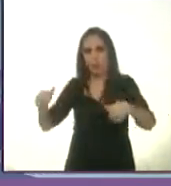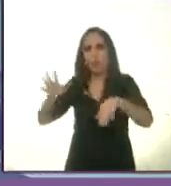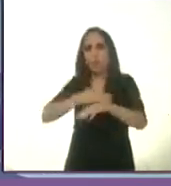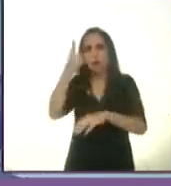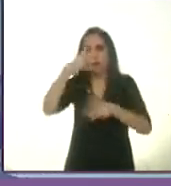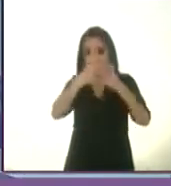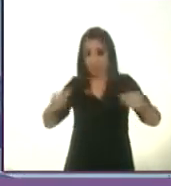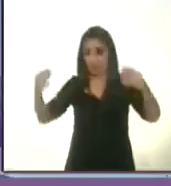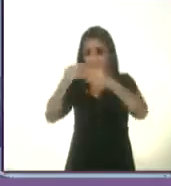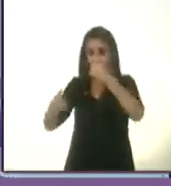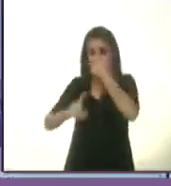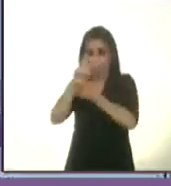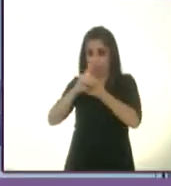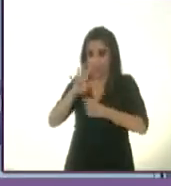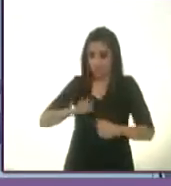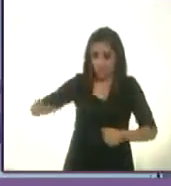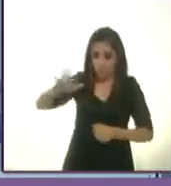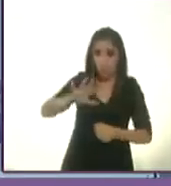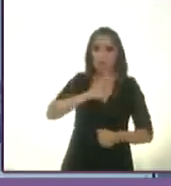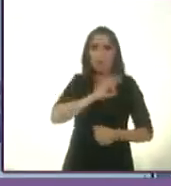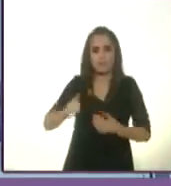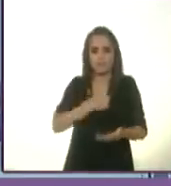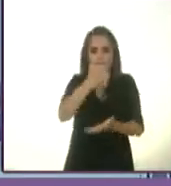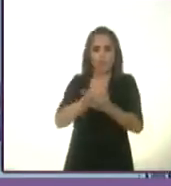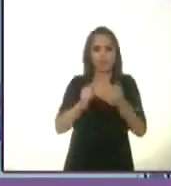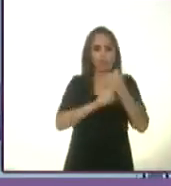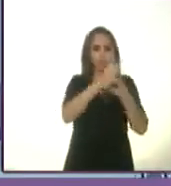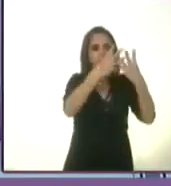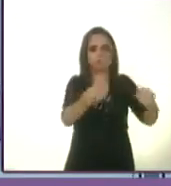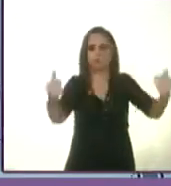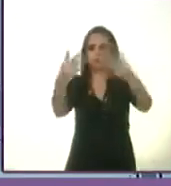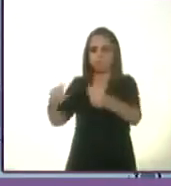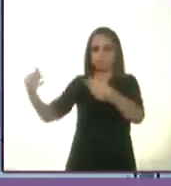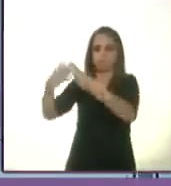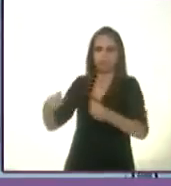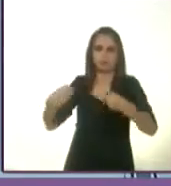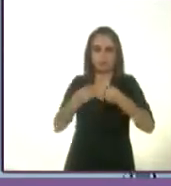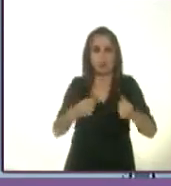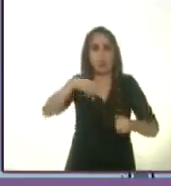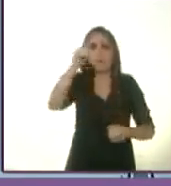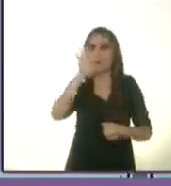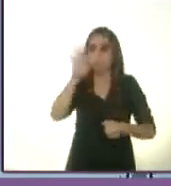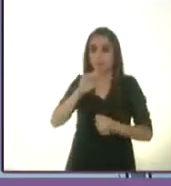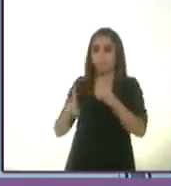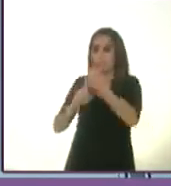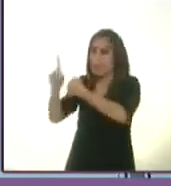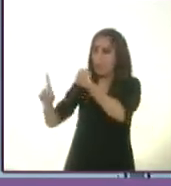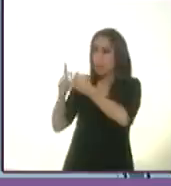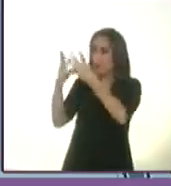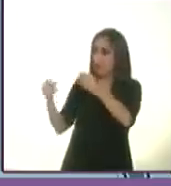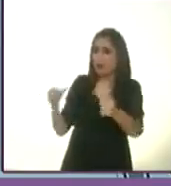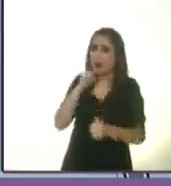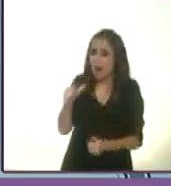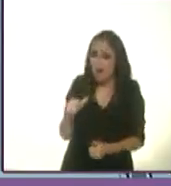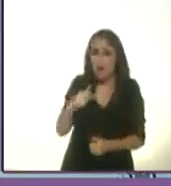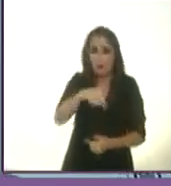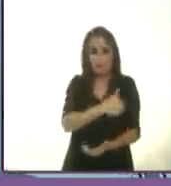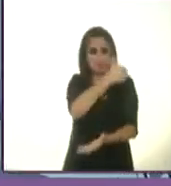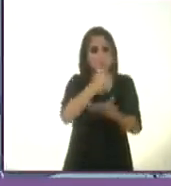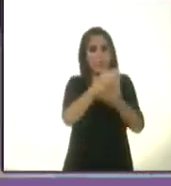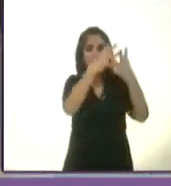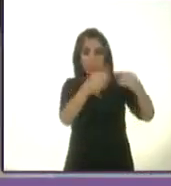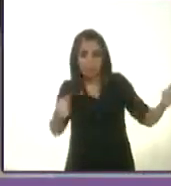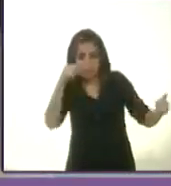de todos vamos a resolver el problema de la ciudad si no resolvemos el problema de todos no se van a resolver los de la ciudad